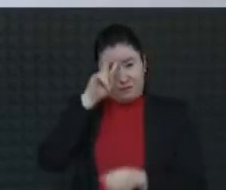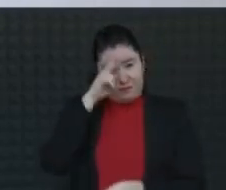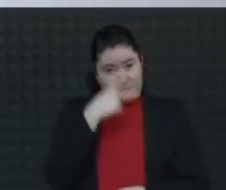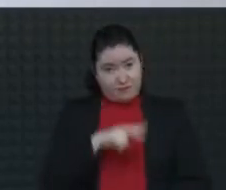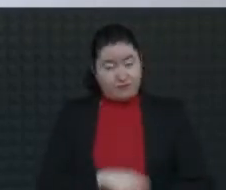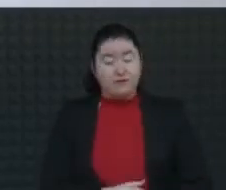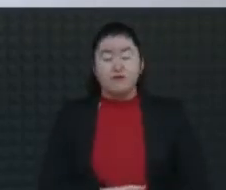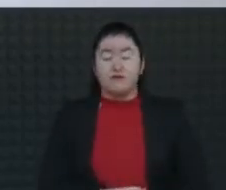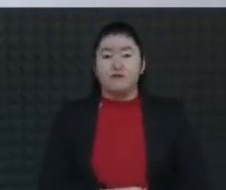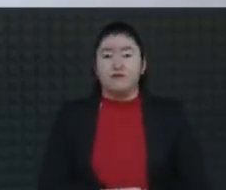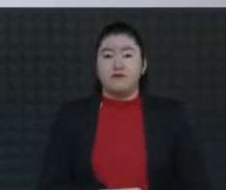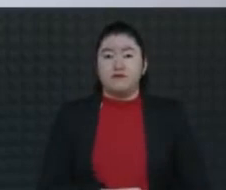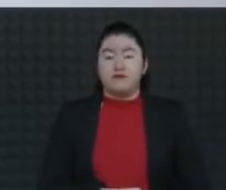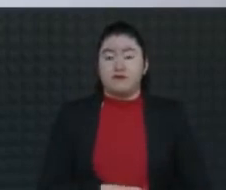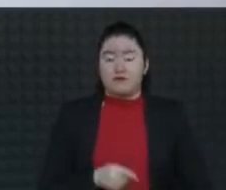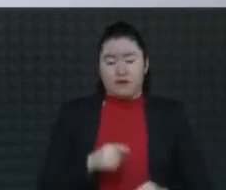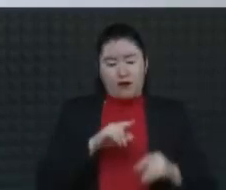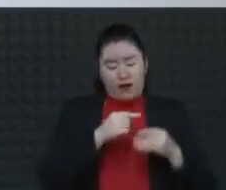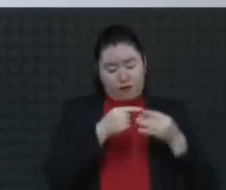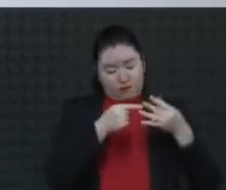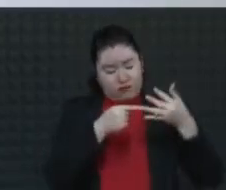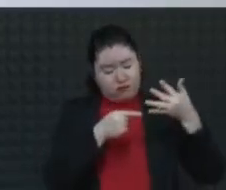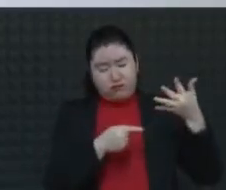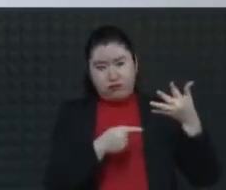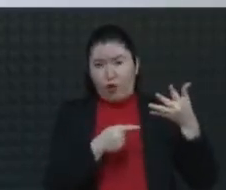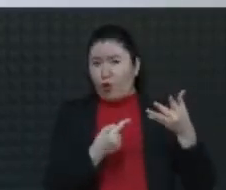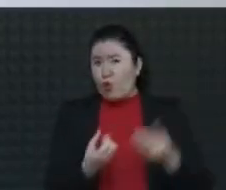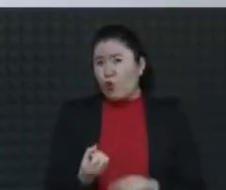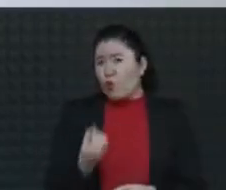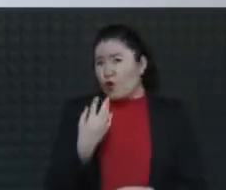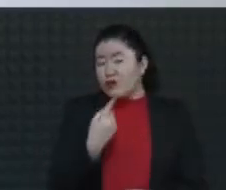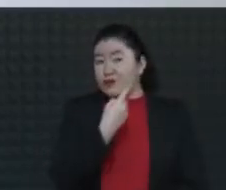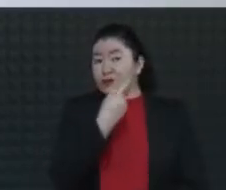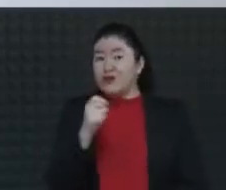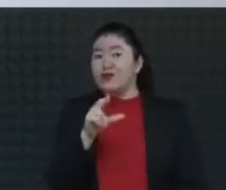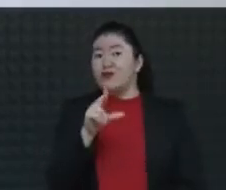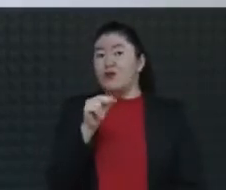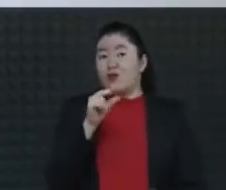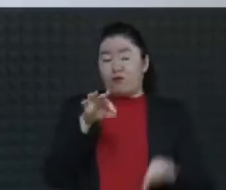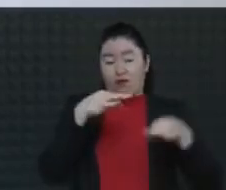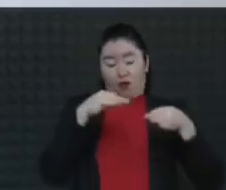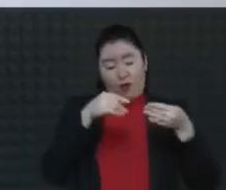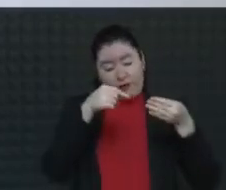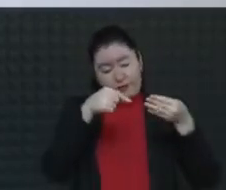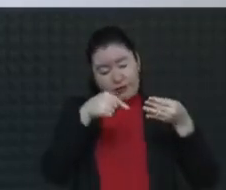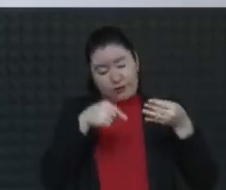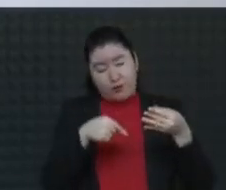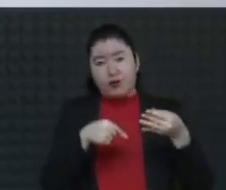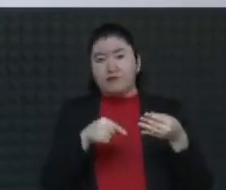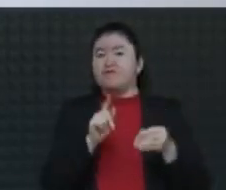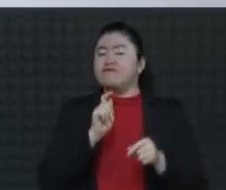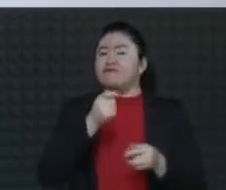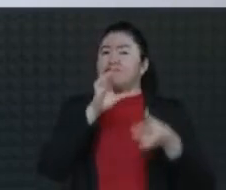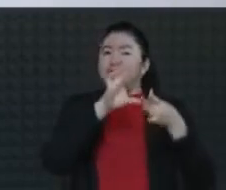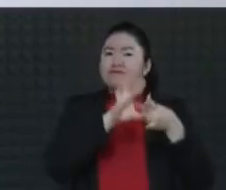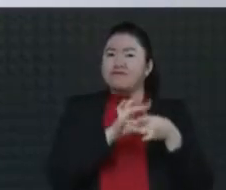El documento completo consta de 180 páginas que incluyen un resumen